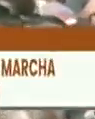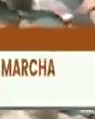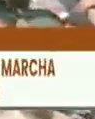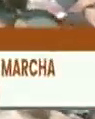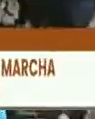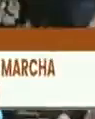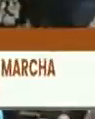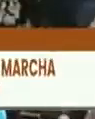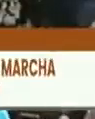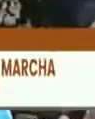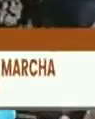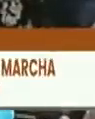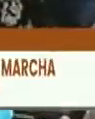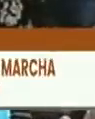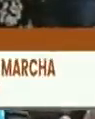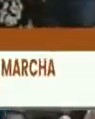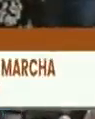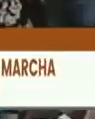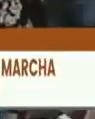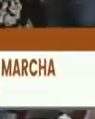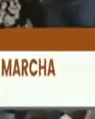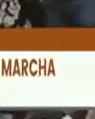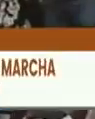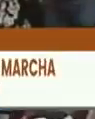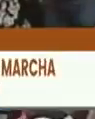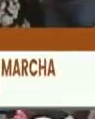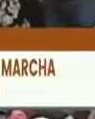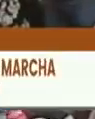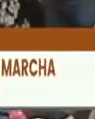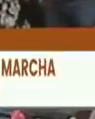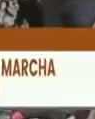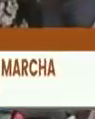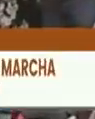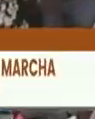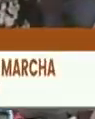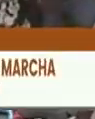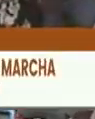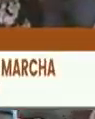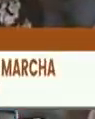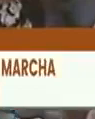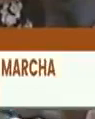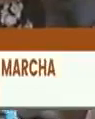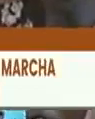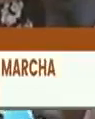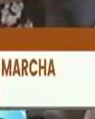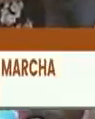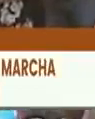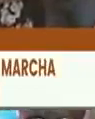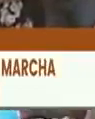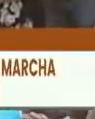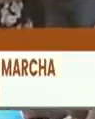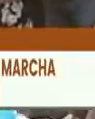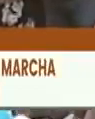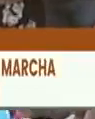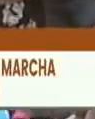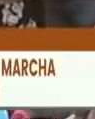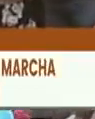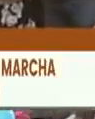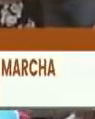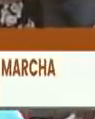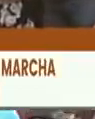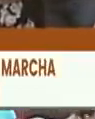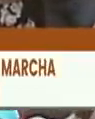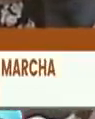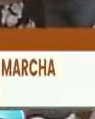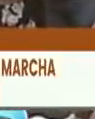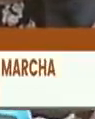compañeras. Y el comandante Chávez nos dejó esa línea. Nos dejó esa línea. Siempre con los más humildes, tengan o no tengan la